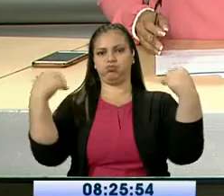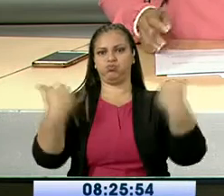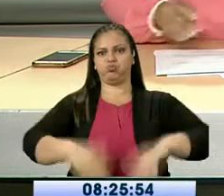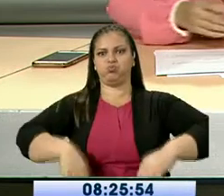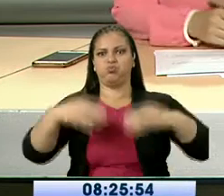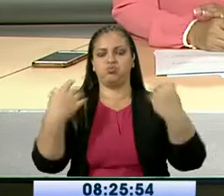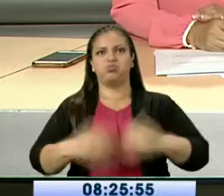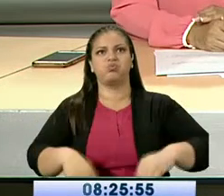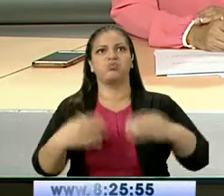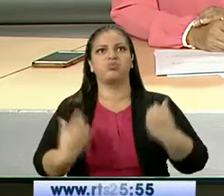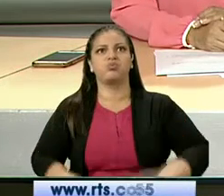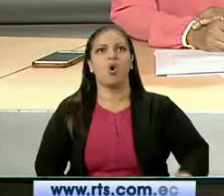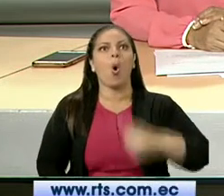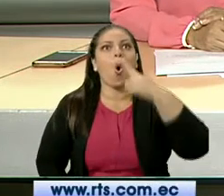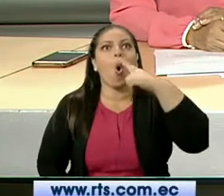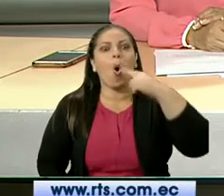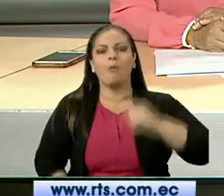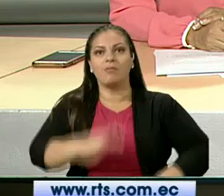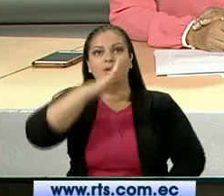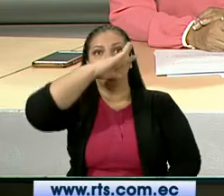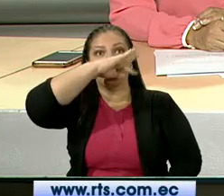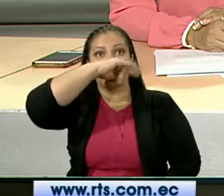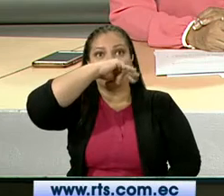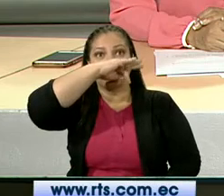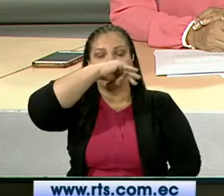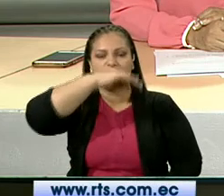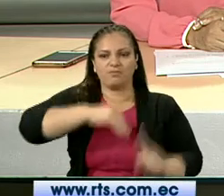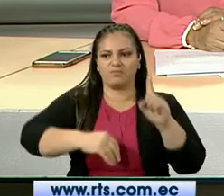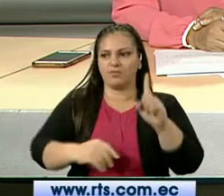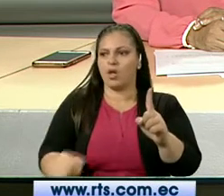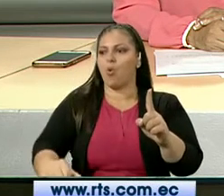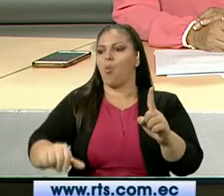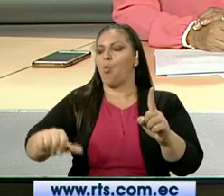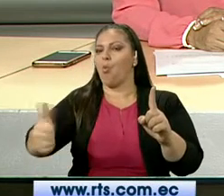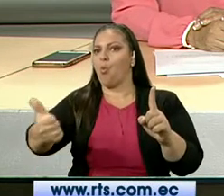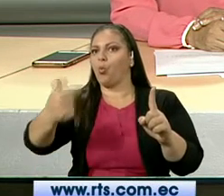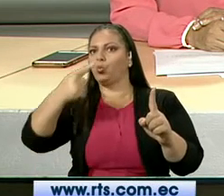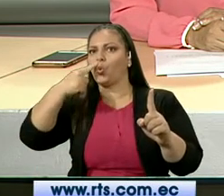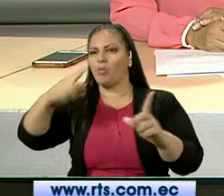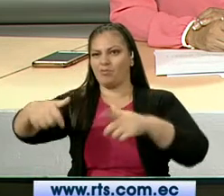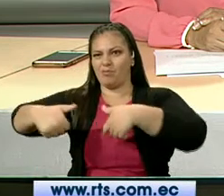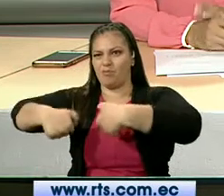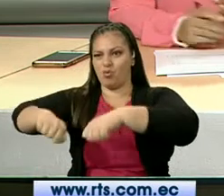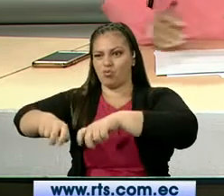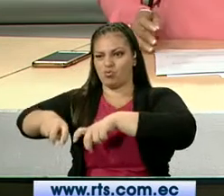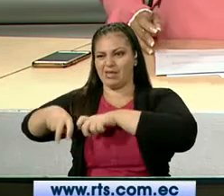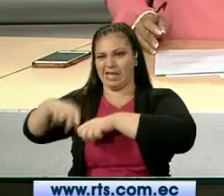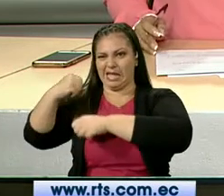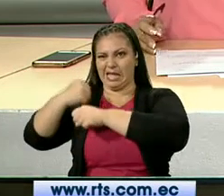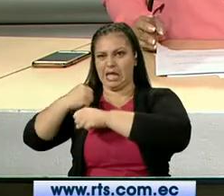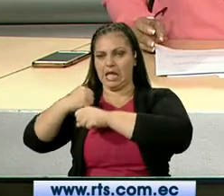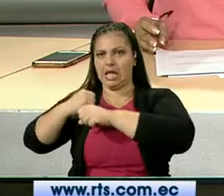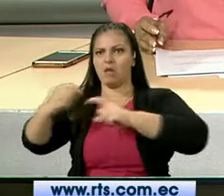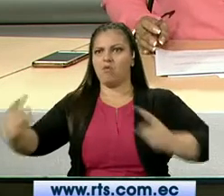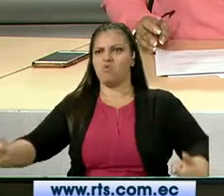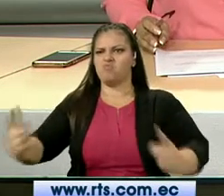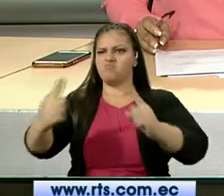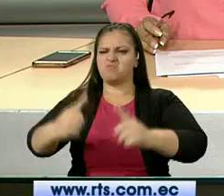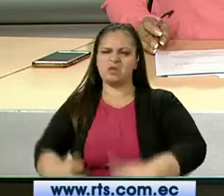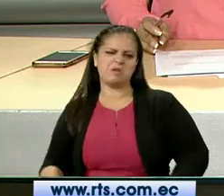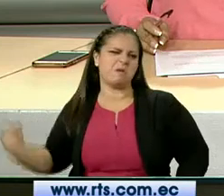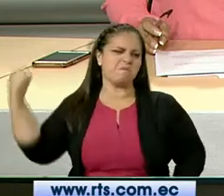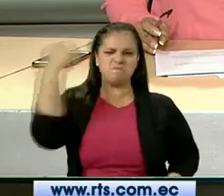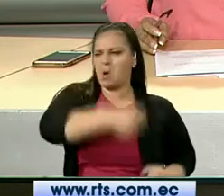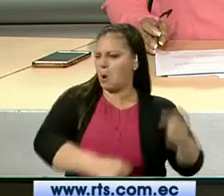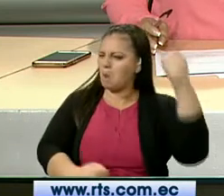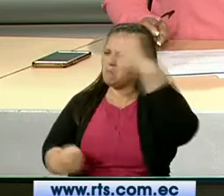Ecuador peleando con un conductor de una tricimoto, la entidad abrió una investigación. Esto para determinar el origen de la